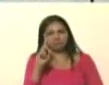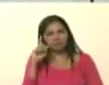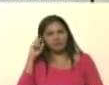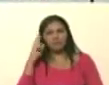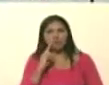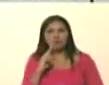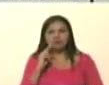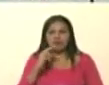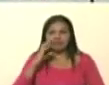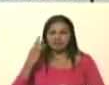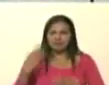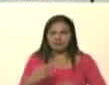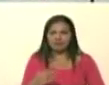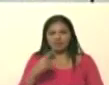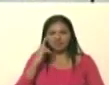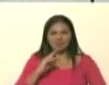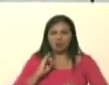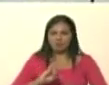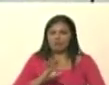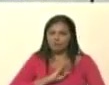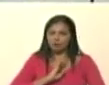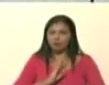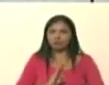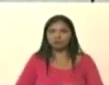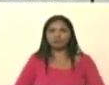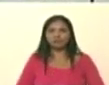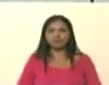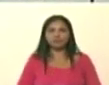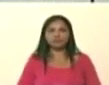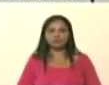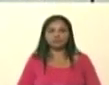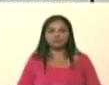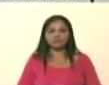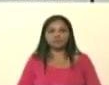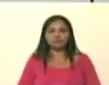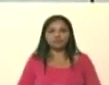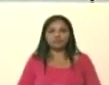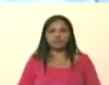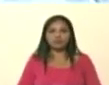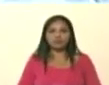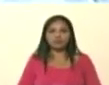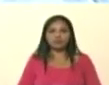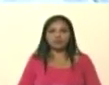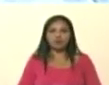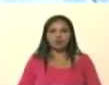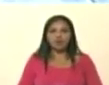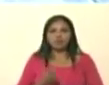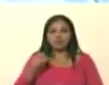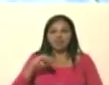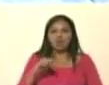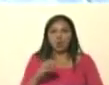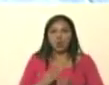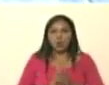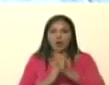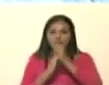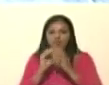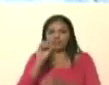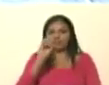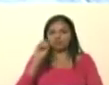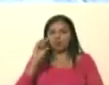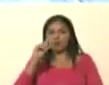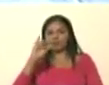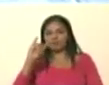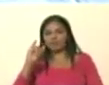bolivariano de bolívar miranda tiene un jefe de sodi bolivariano lo conozco